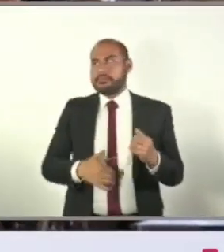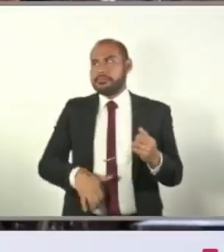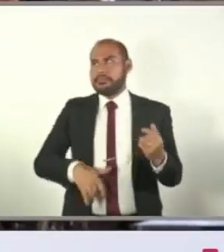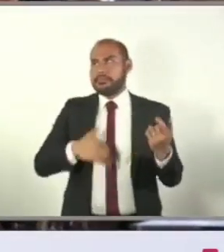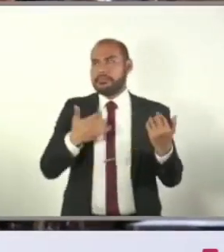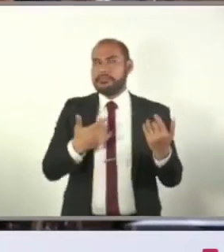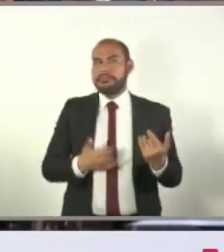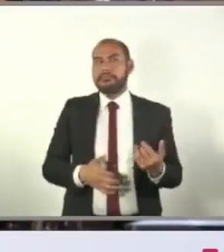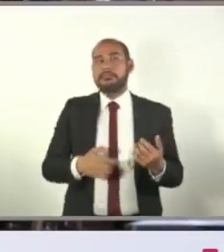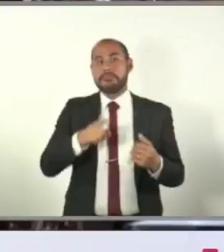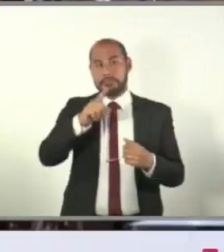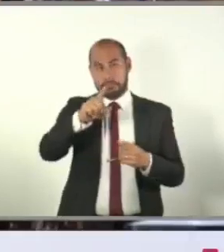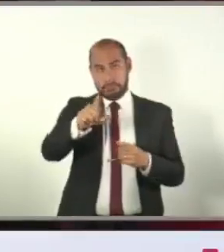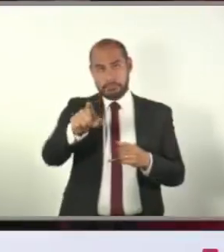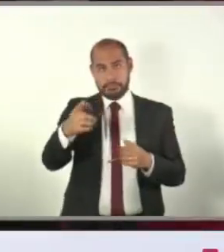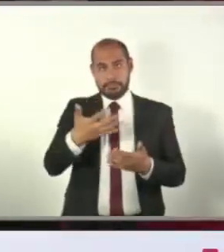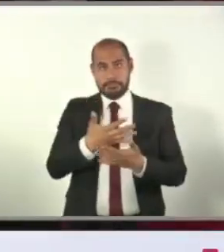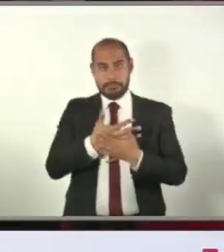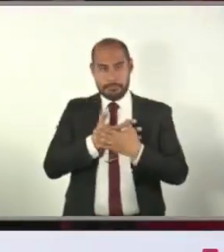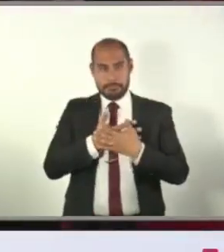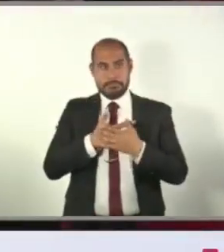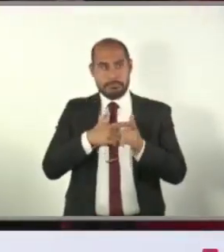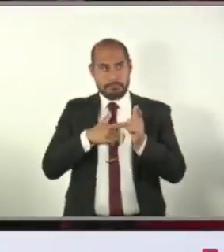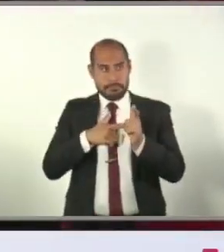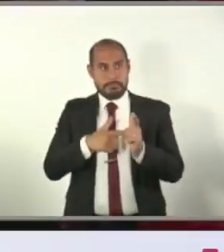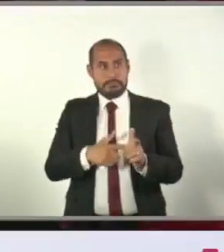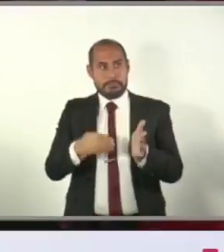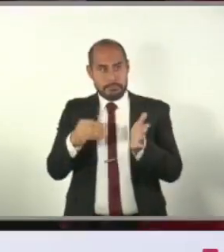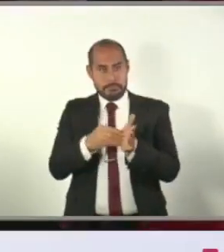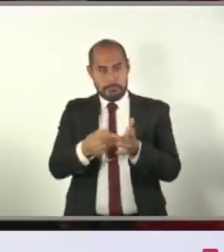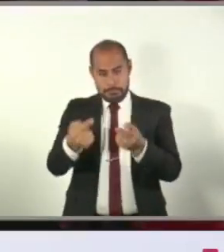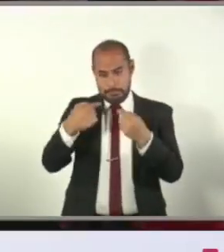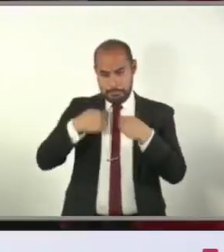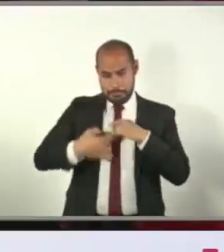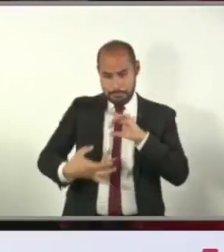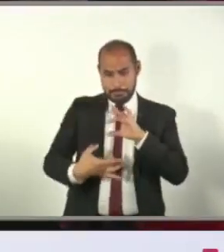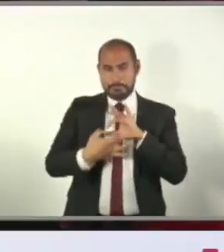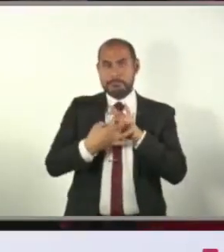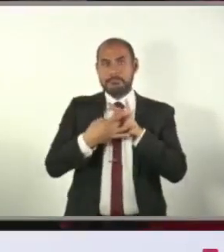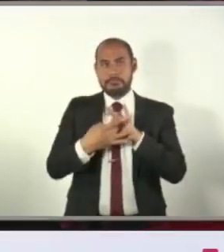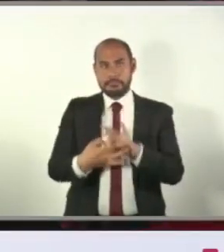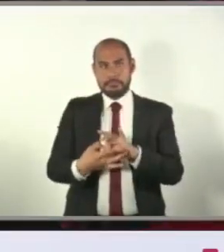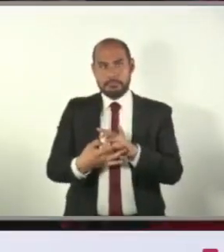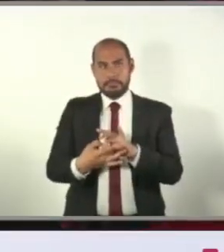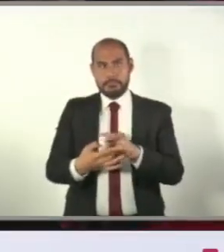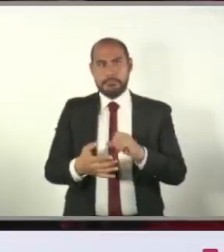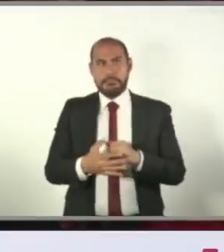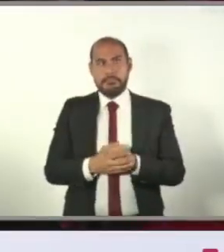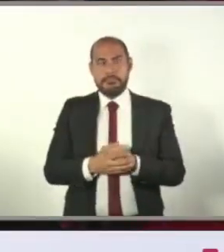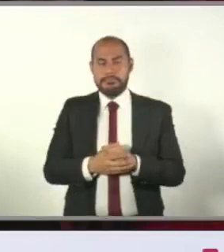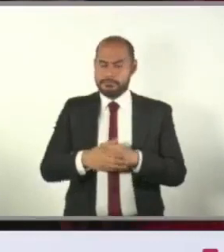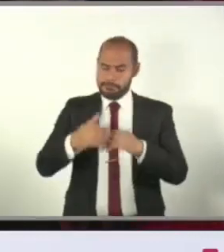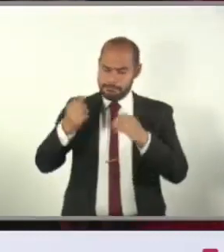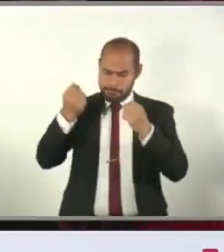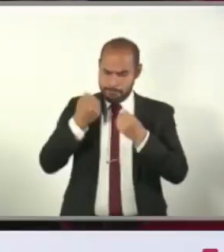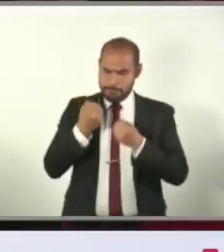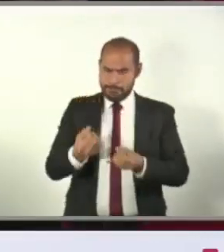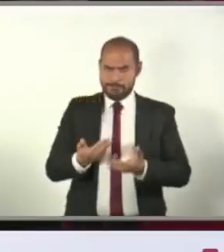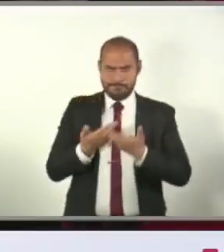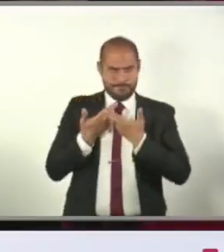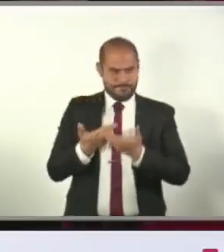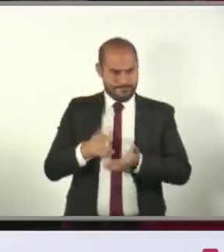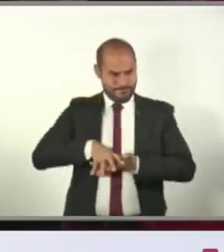Permanezcan en mi amor, dice el Señor. El que permanece en mí y yo en él, ese da fruto abundante.